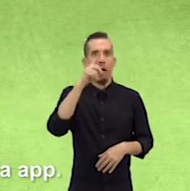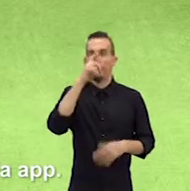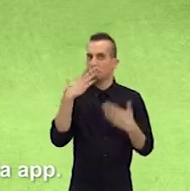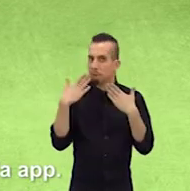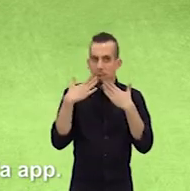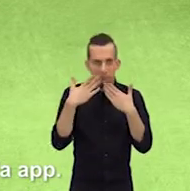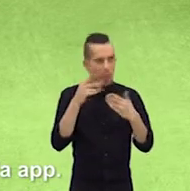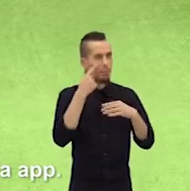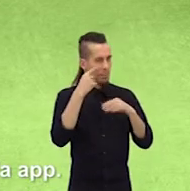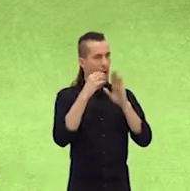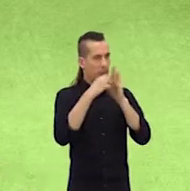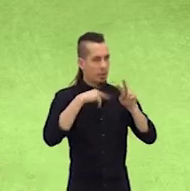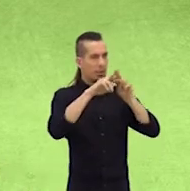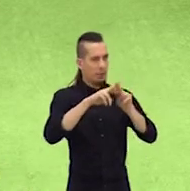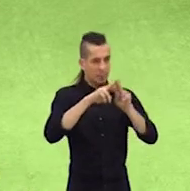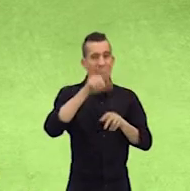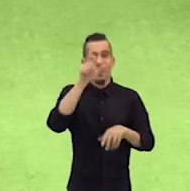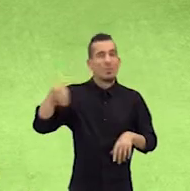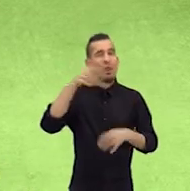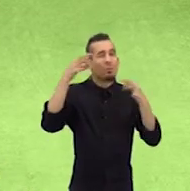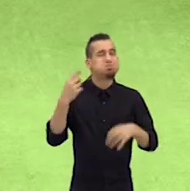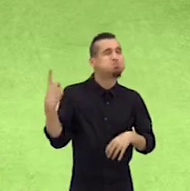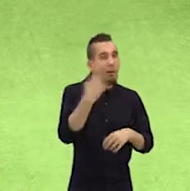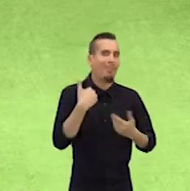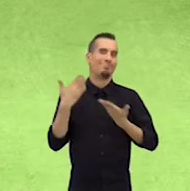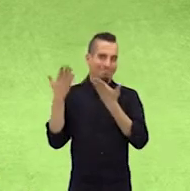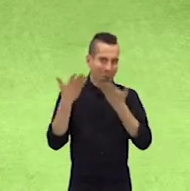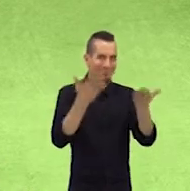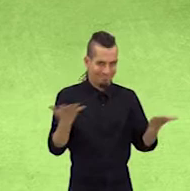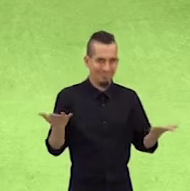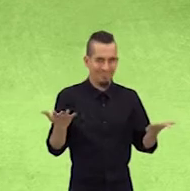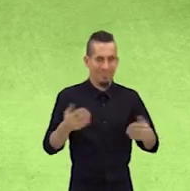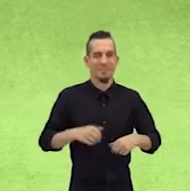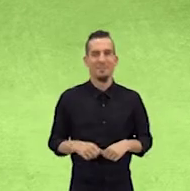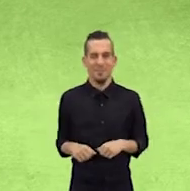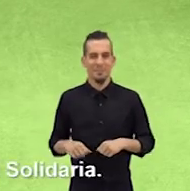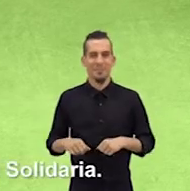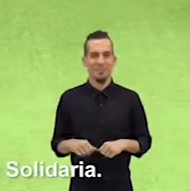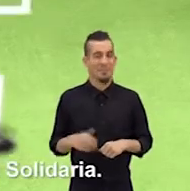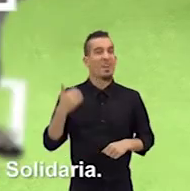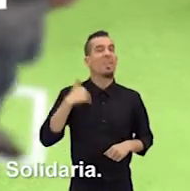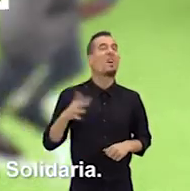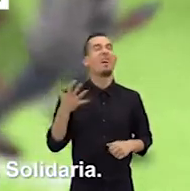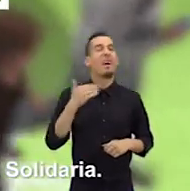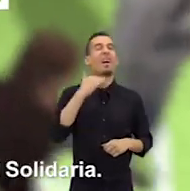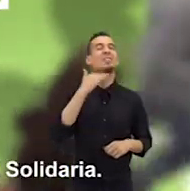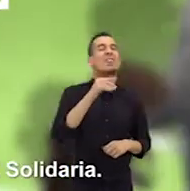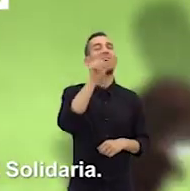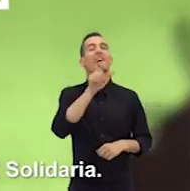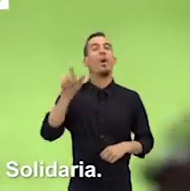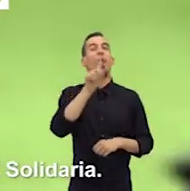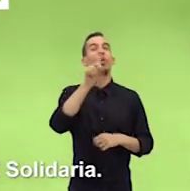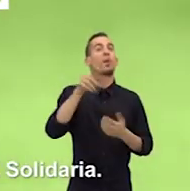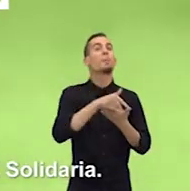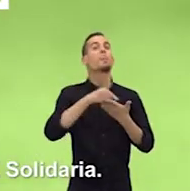fundamentalmente a atender a las personas más vulnerables, al tiempo que ha apuntado la posibilidad de marcar también la casilla dedicada al sostenimiento de la